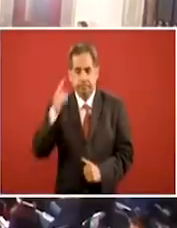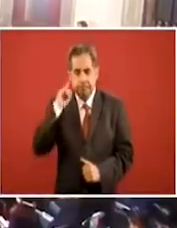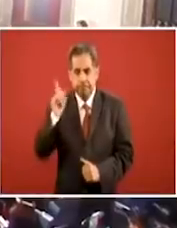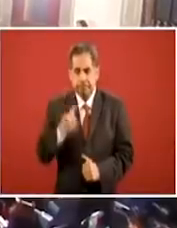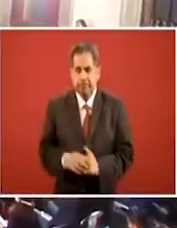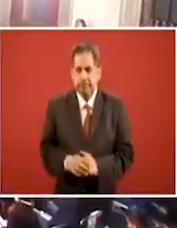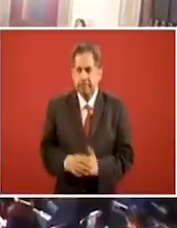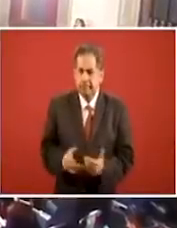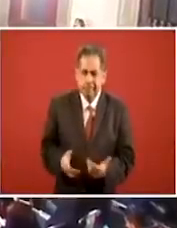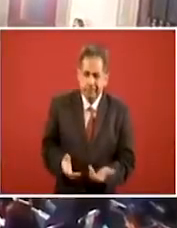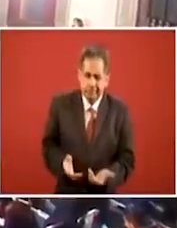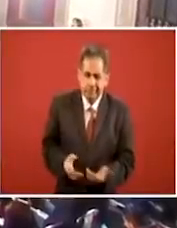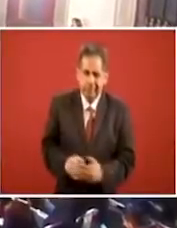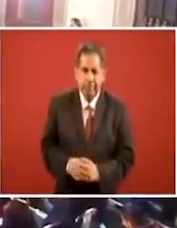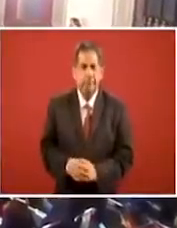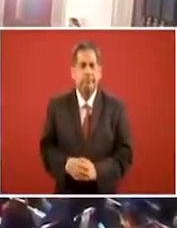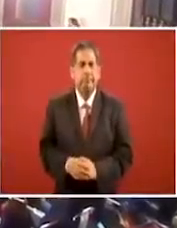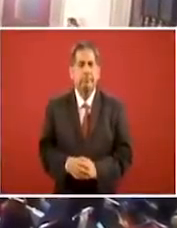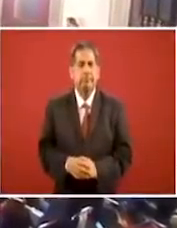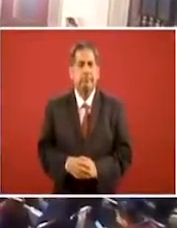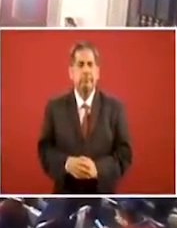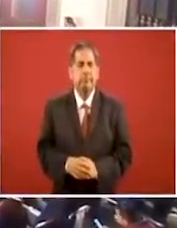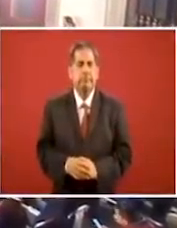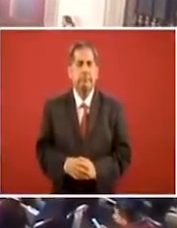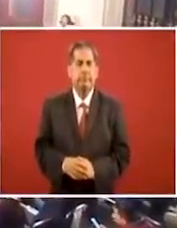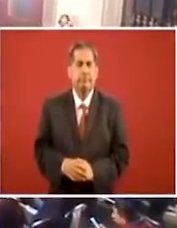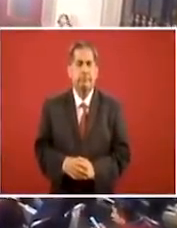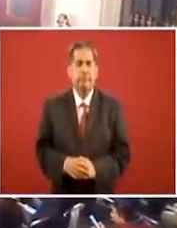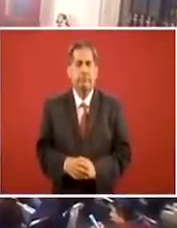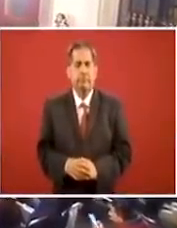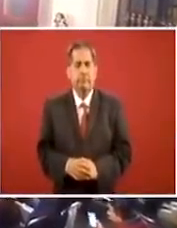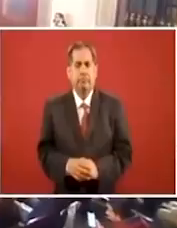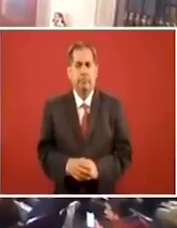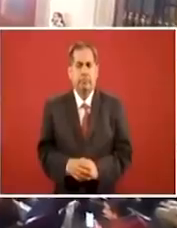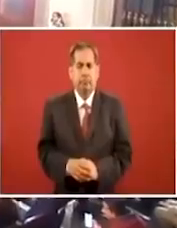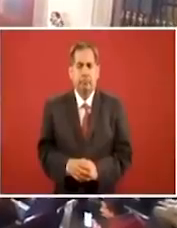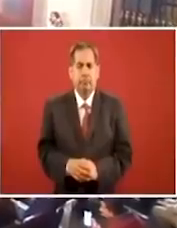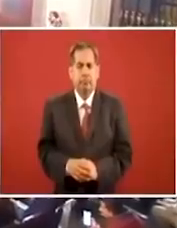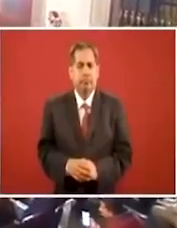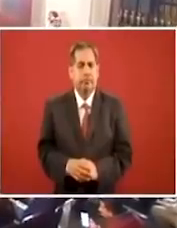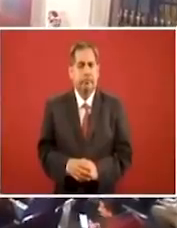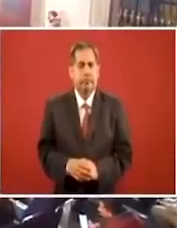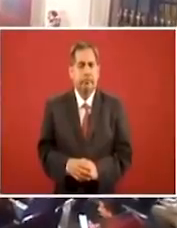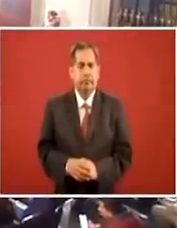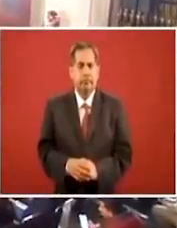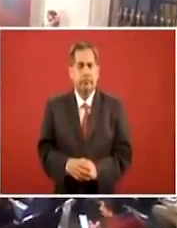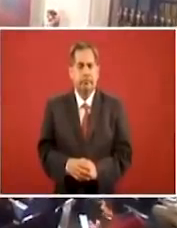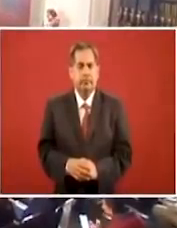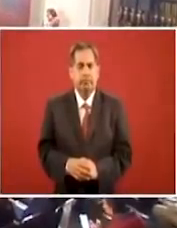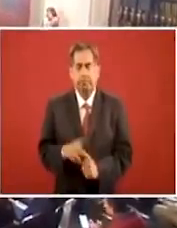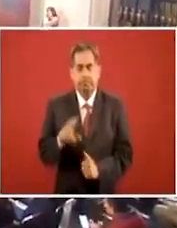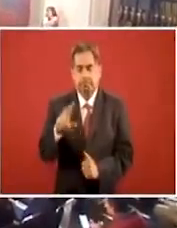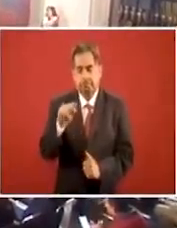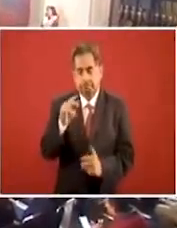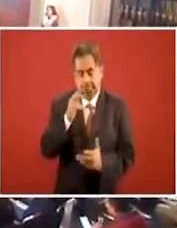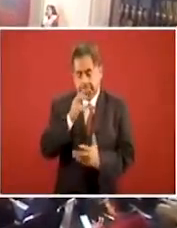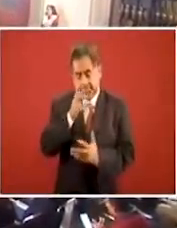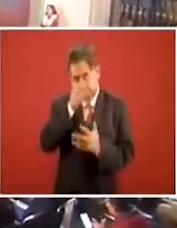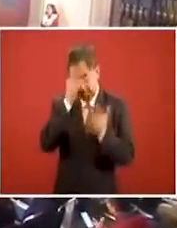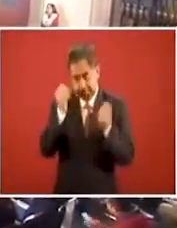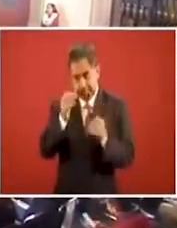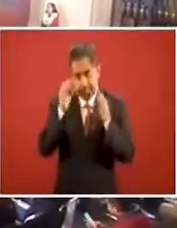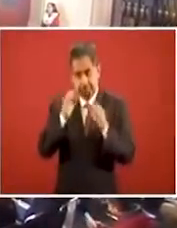¿Cómo? El numerario asegurado, García Luna, ¿cuánto asciende aquí en México? ¿Cuántas cuentas? ¿Por qué monto? No sabemos exactamente.